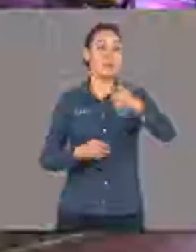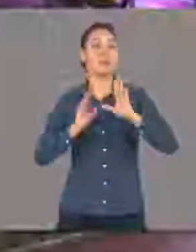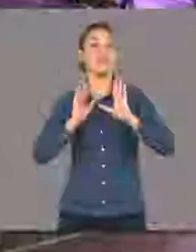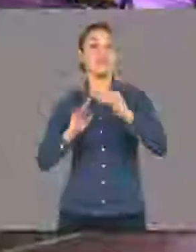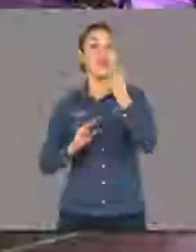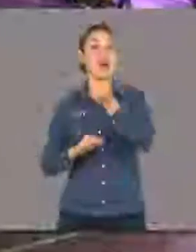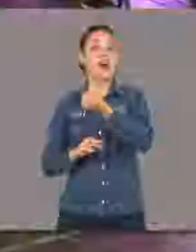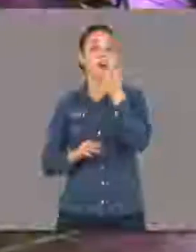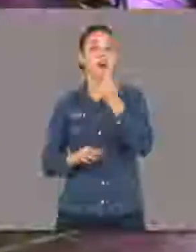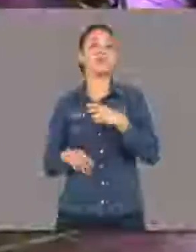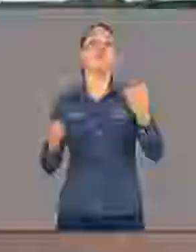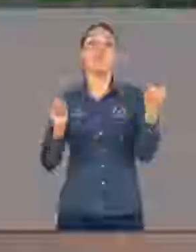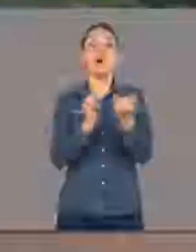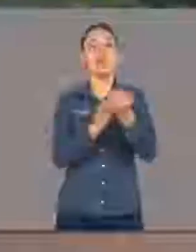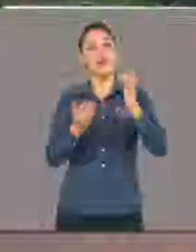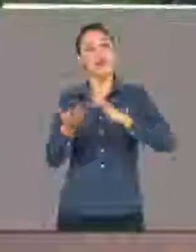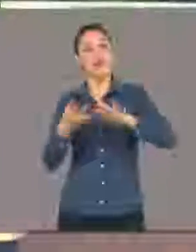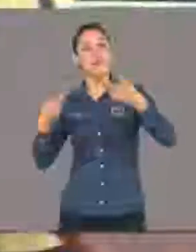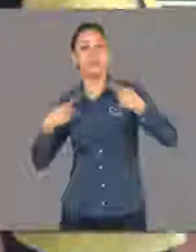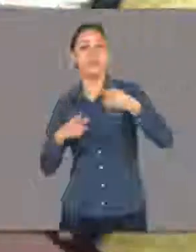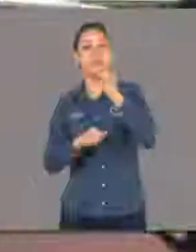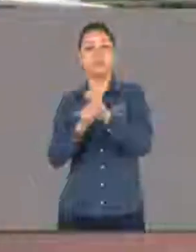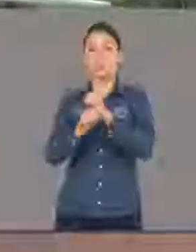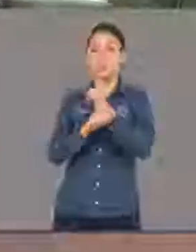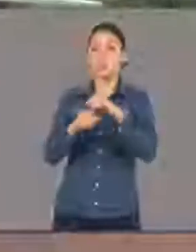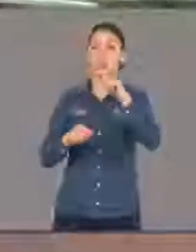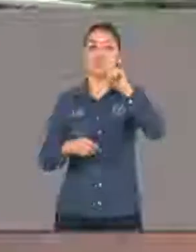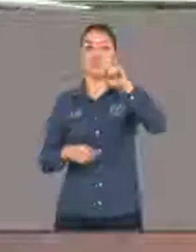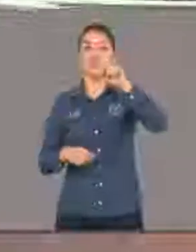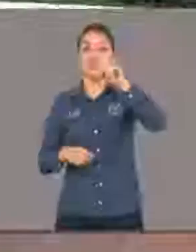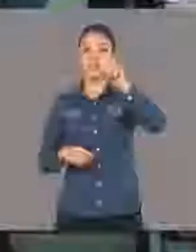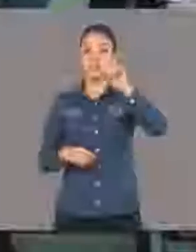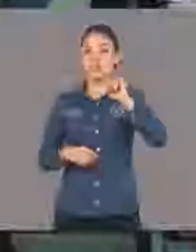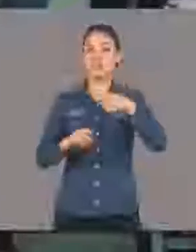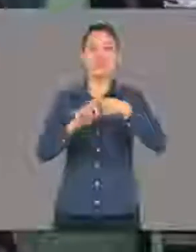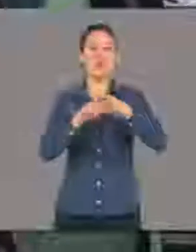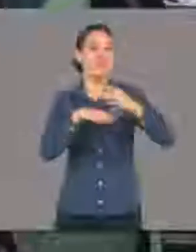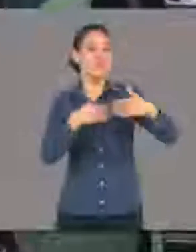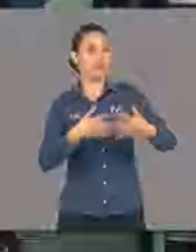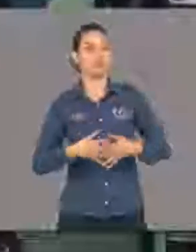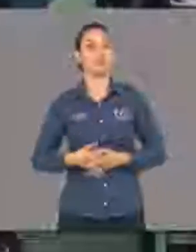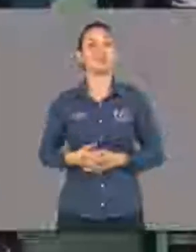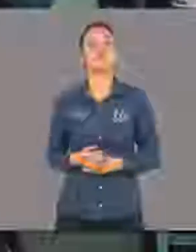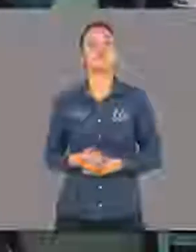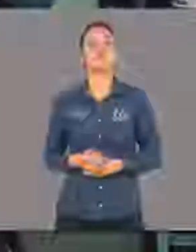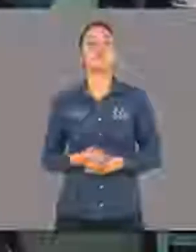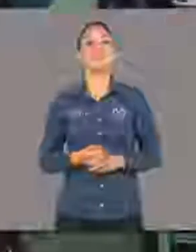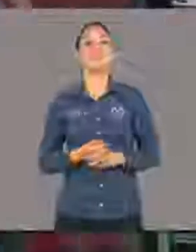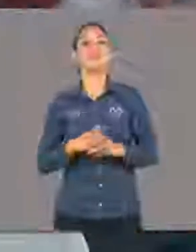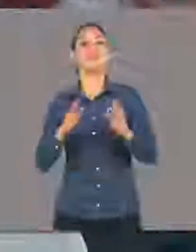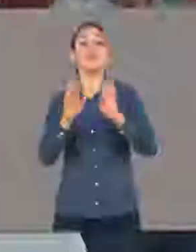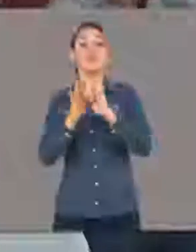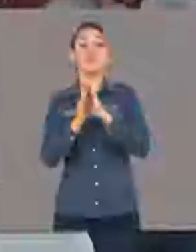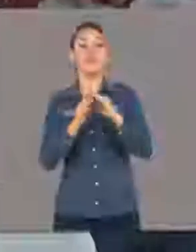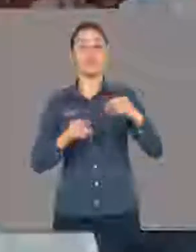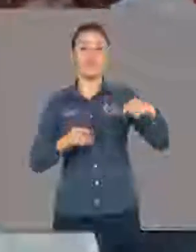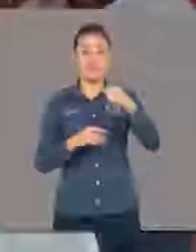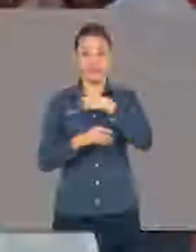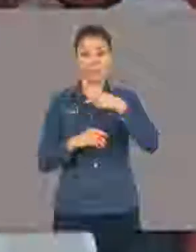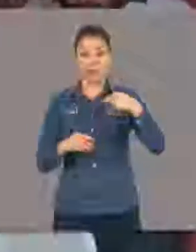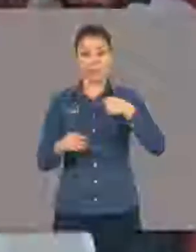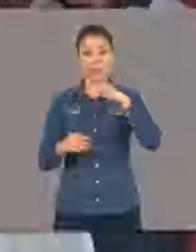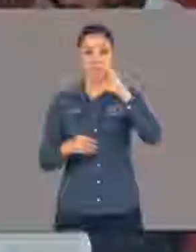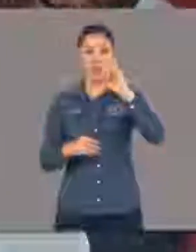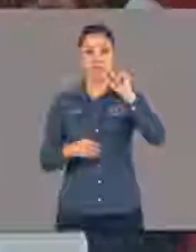participación en investigaciones que resuelven problemas y detecten oportunidades en las organizaciones de la sociedad científica. La demanda en